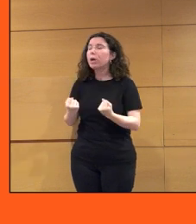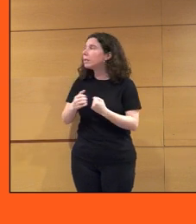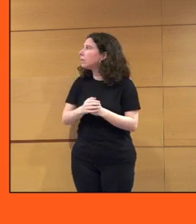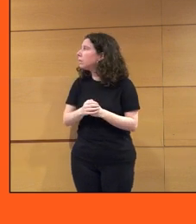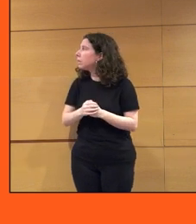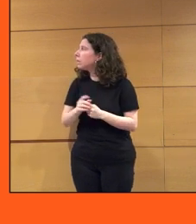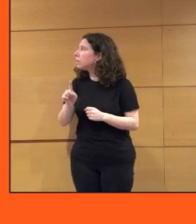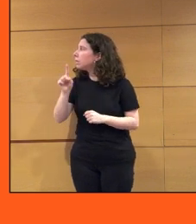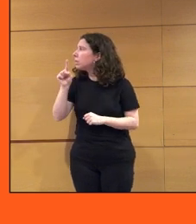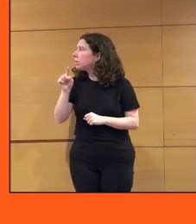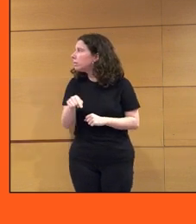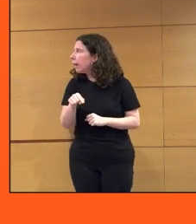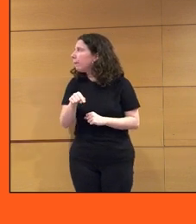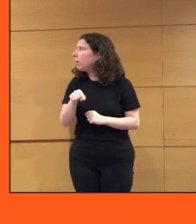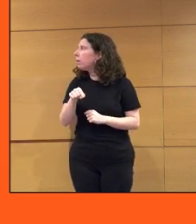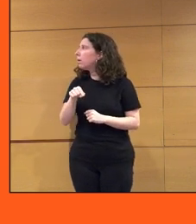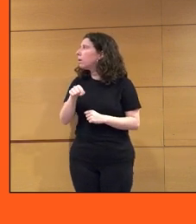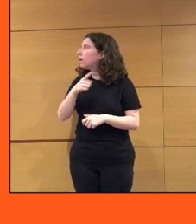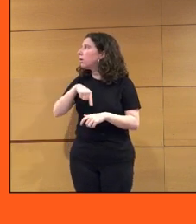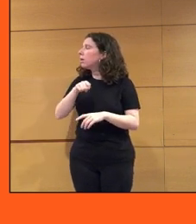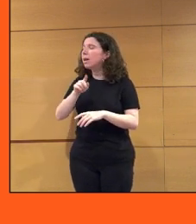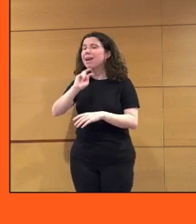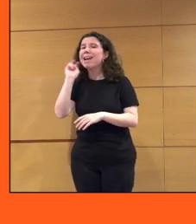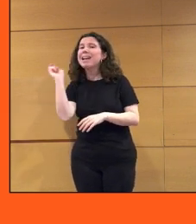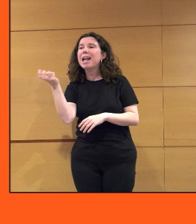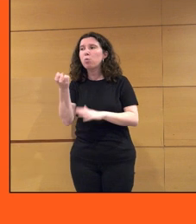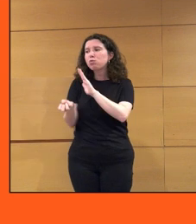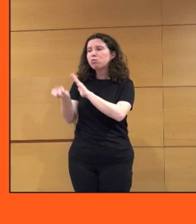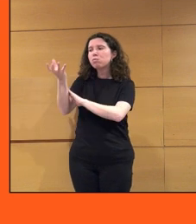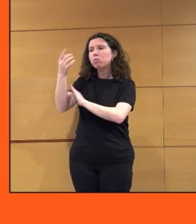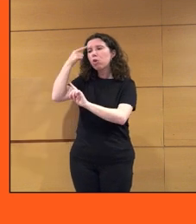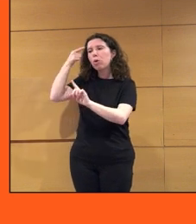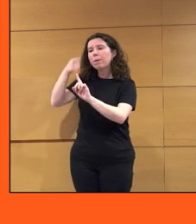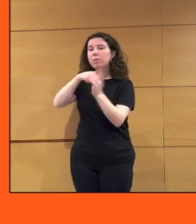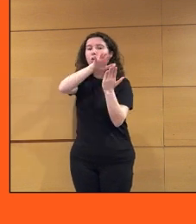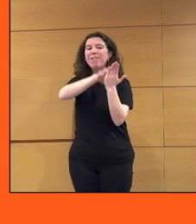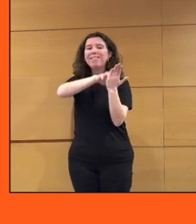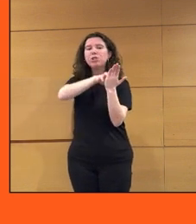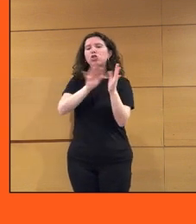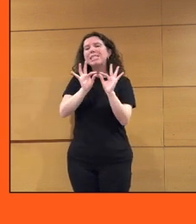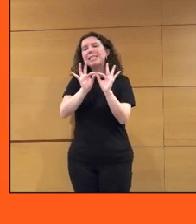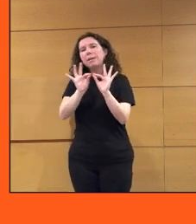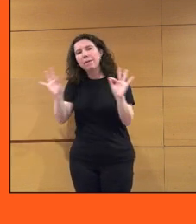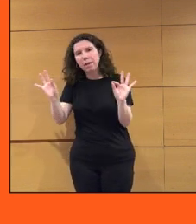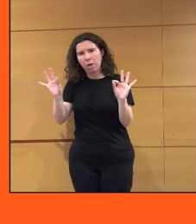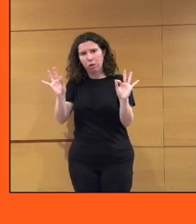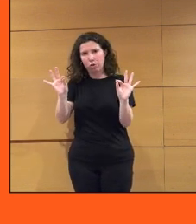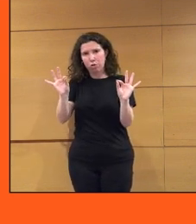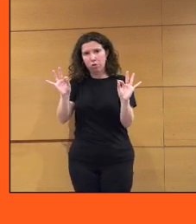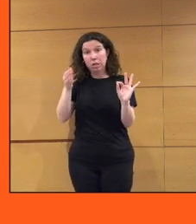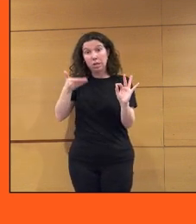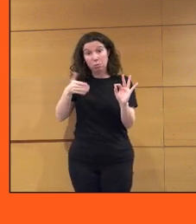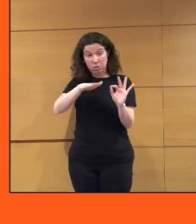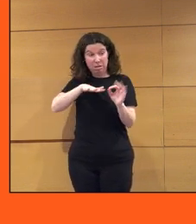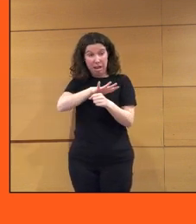Y también lo que hicimos fue crear recursos para la simplificación de textos. Es muy importante en nuestra área tener recursos lingüísticos, por ejemplo,